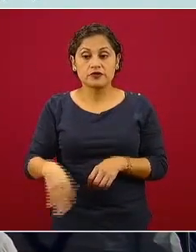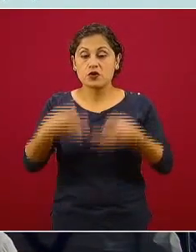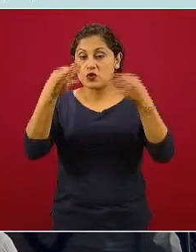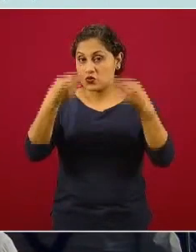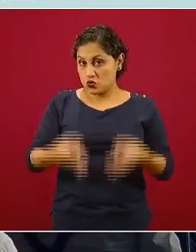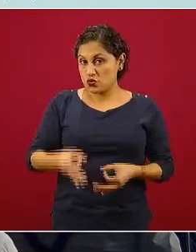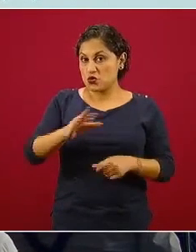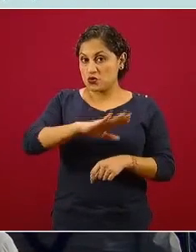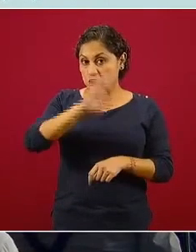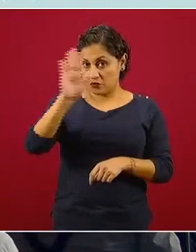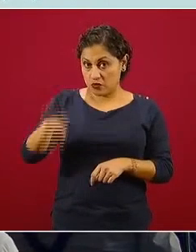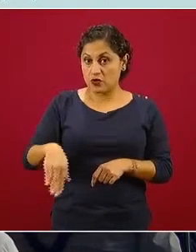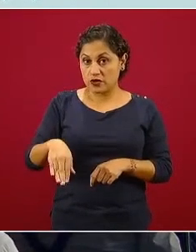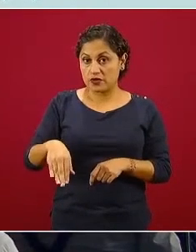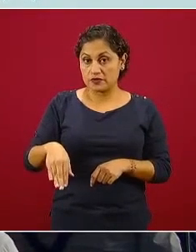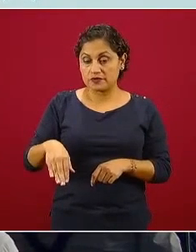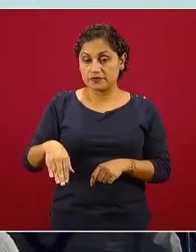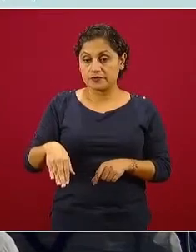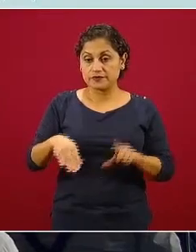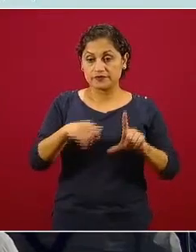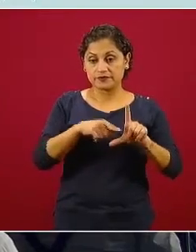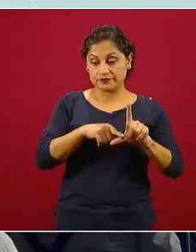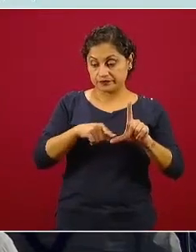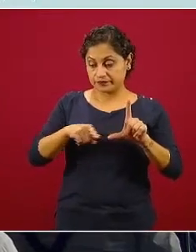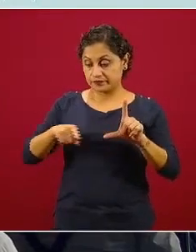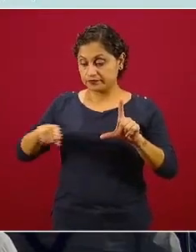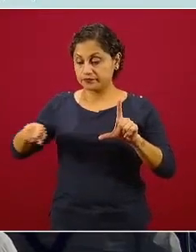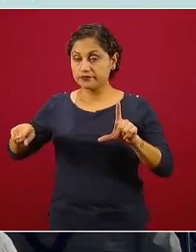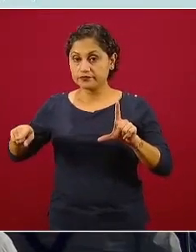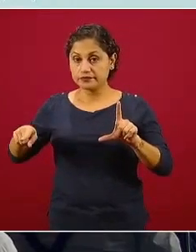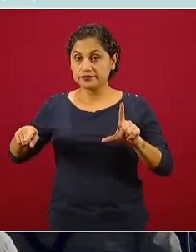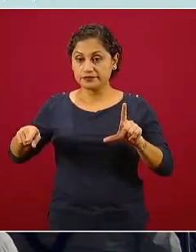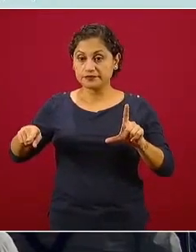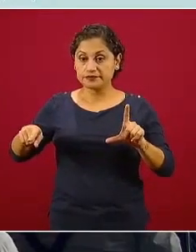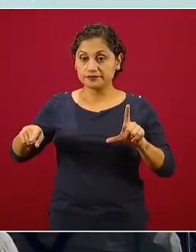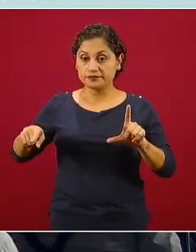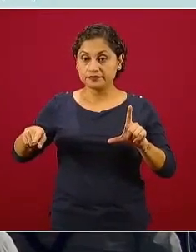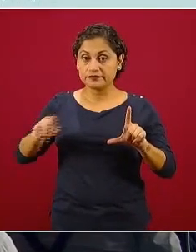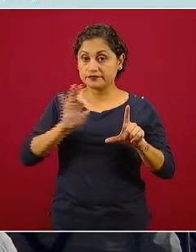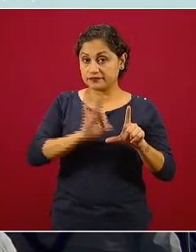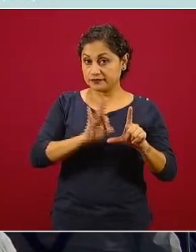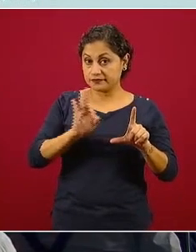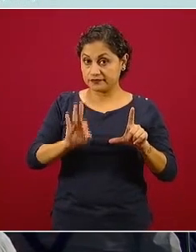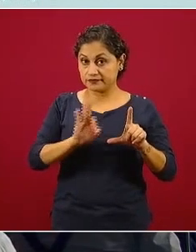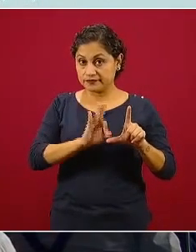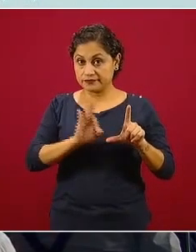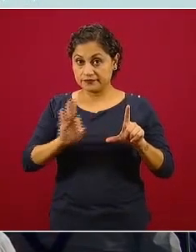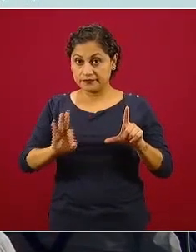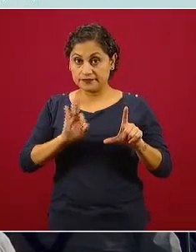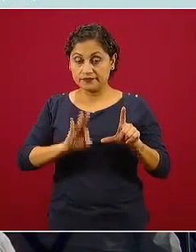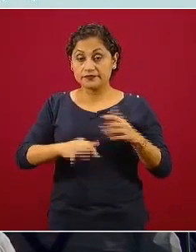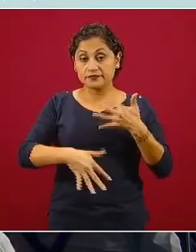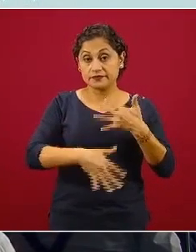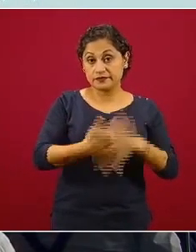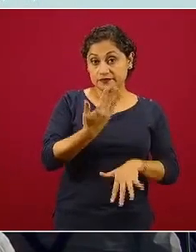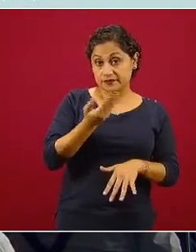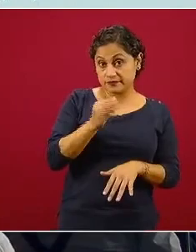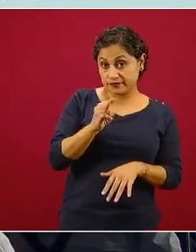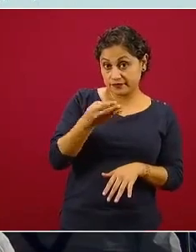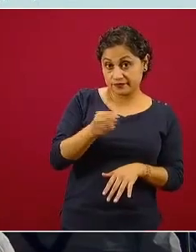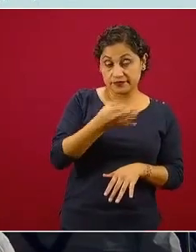de representar en la gráfica azul, el conocimiento que teníamos de ellas en fecha 15 de